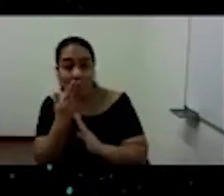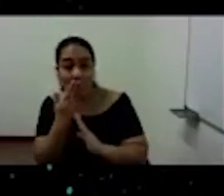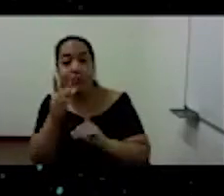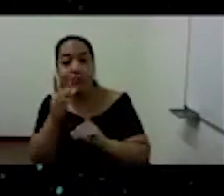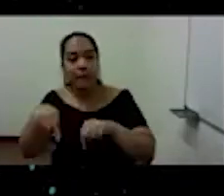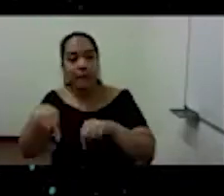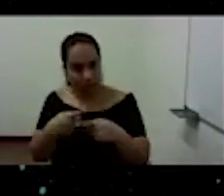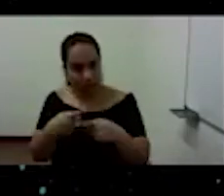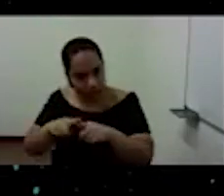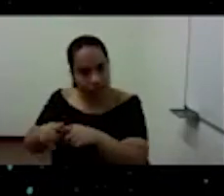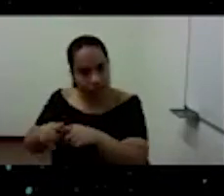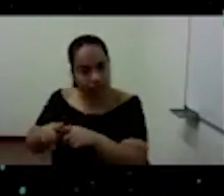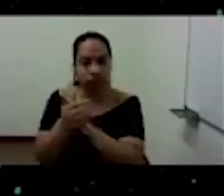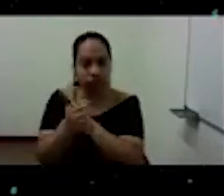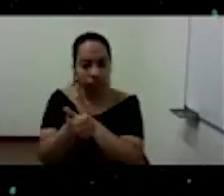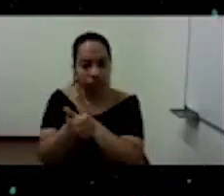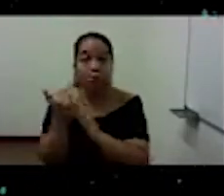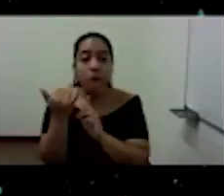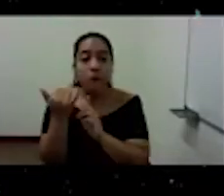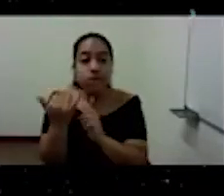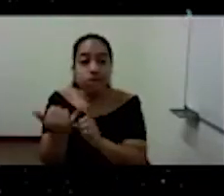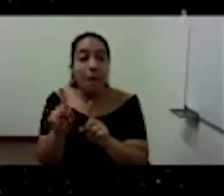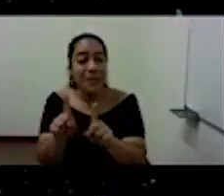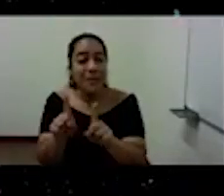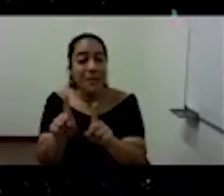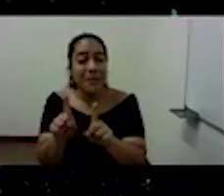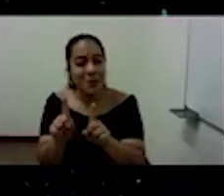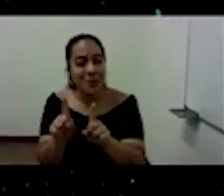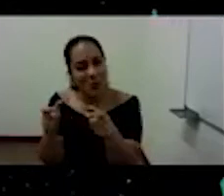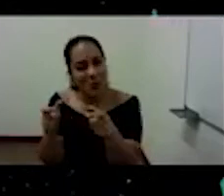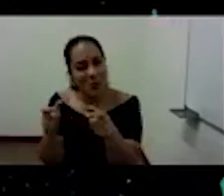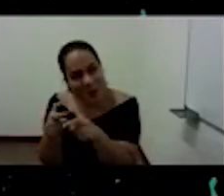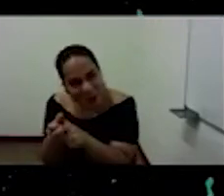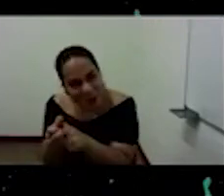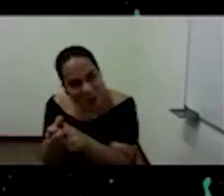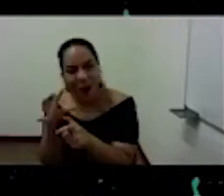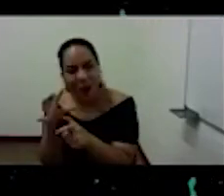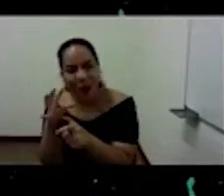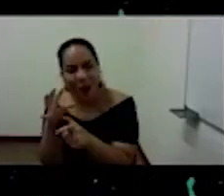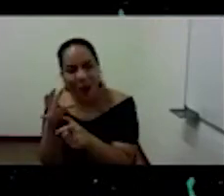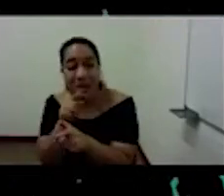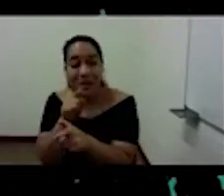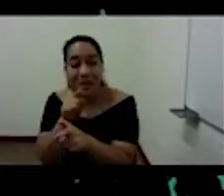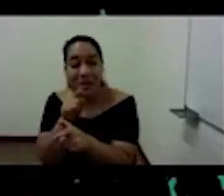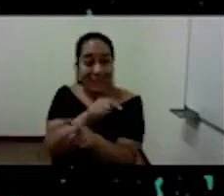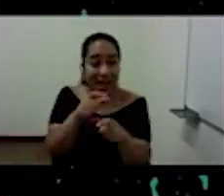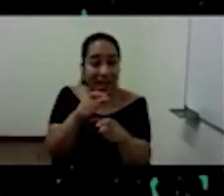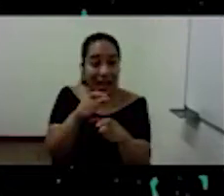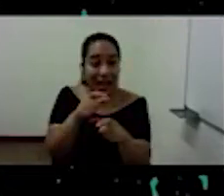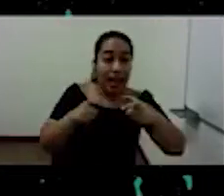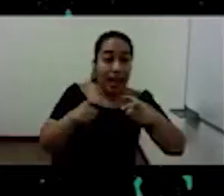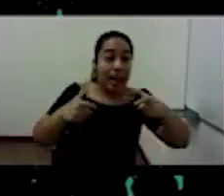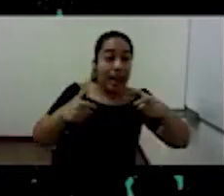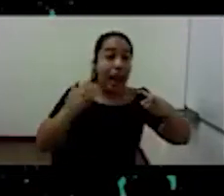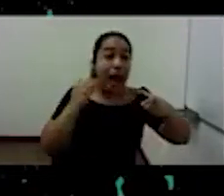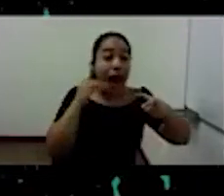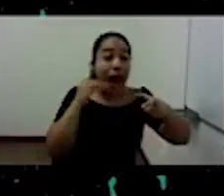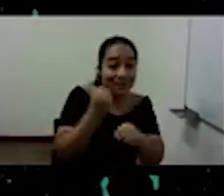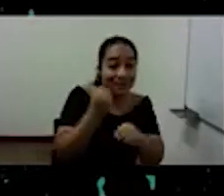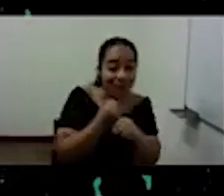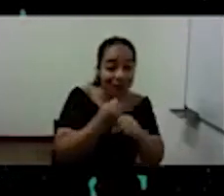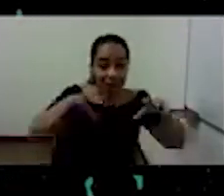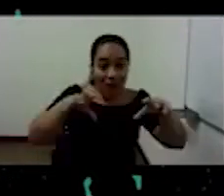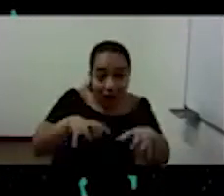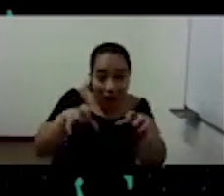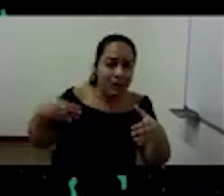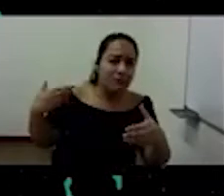tejen, pero es muy reducido a comparación de toda la labor de tejido que hacen las mujeres y que han hecho